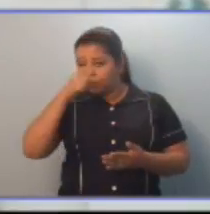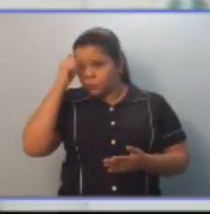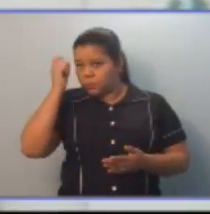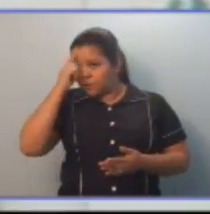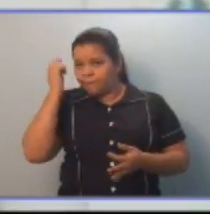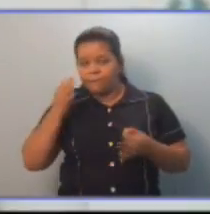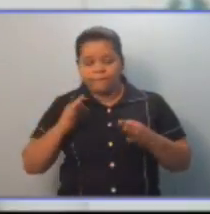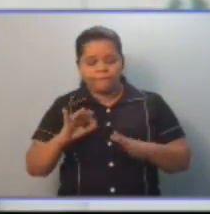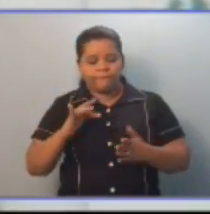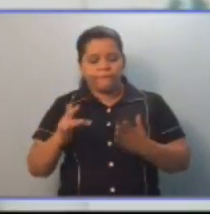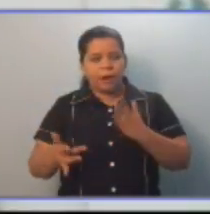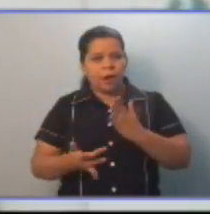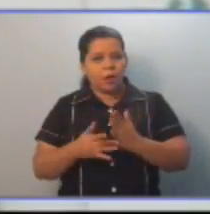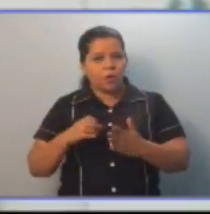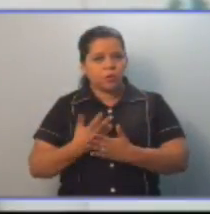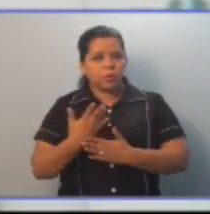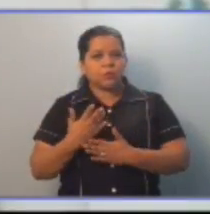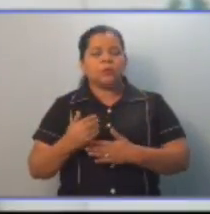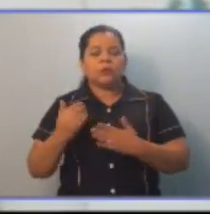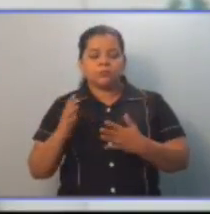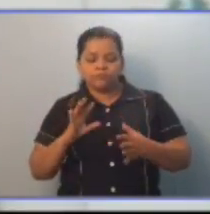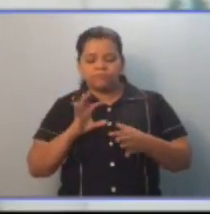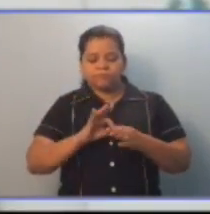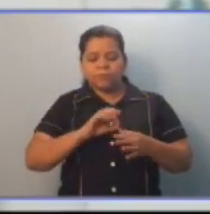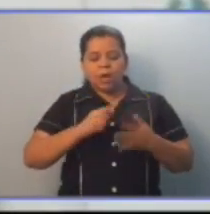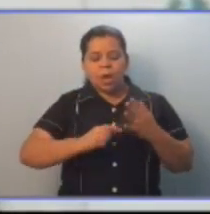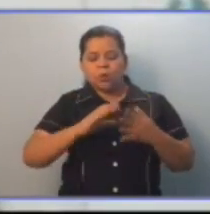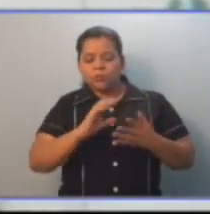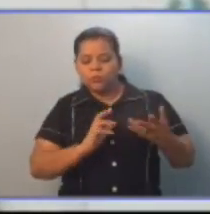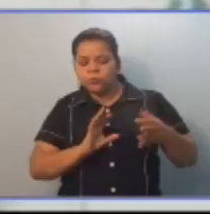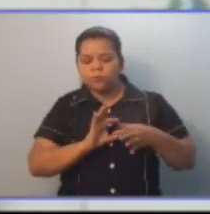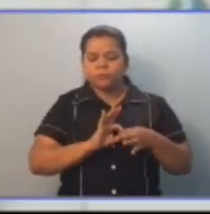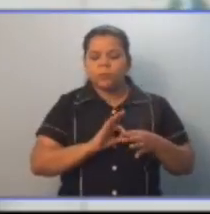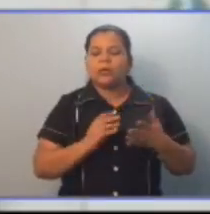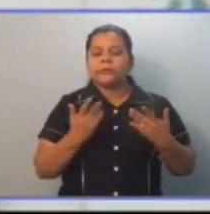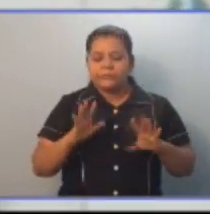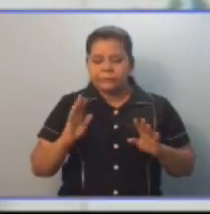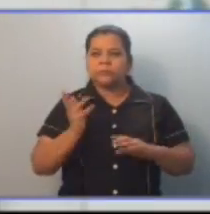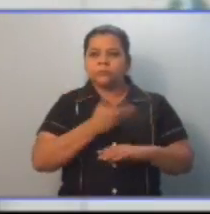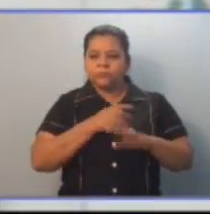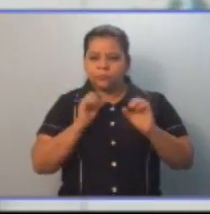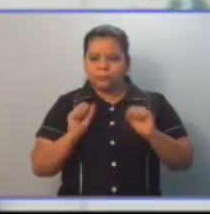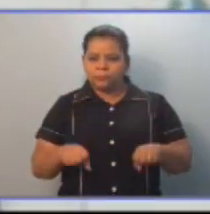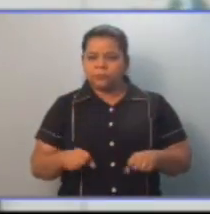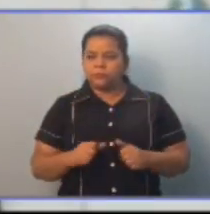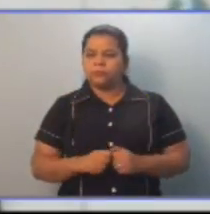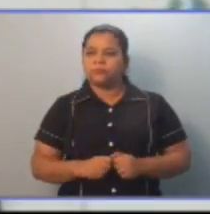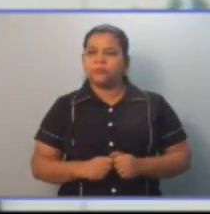técnica, objetiva, apegada a la Constitución y al ordenamiento jurídico, y eso me ha podido